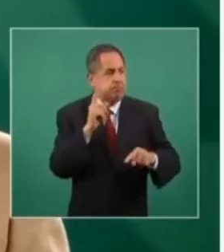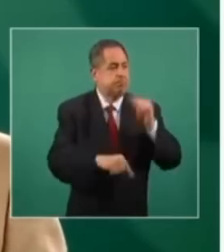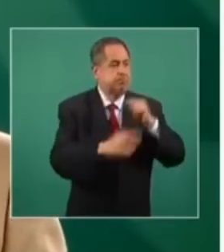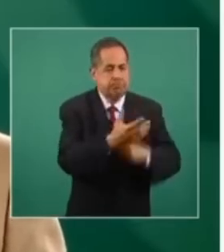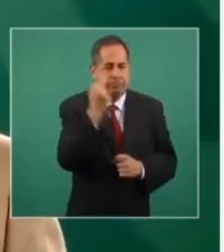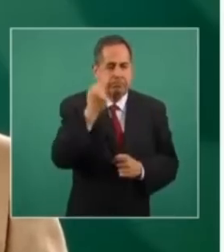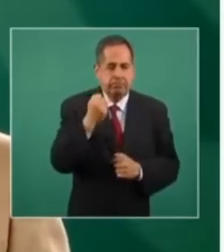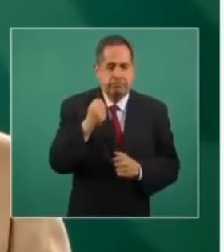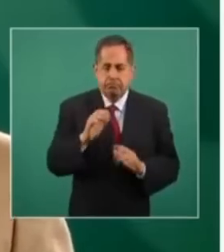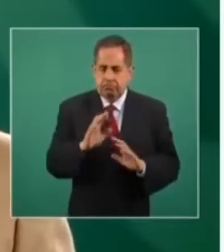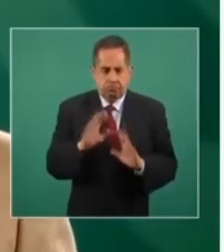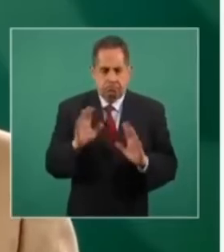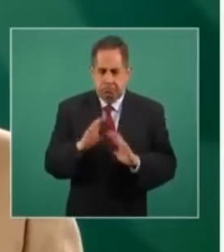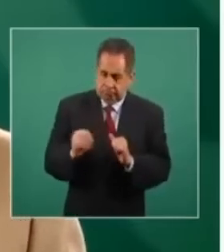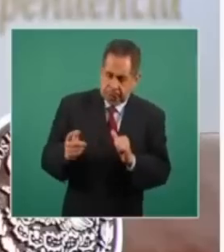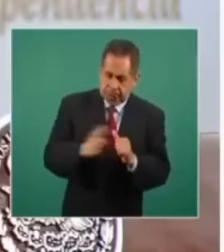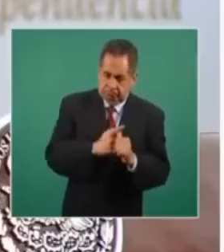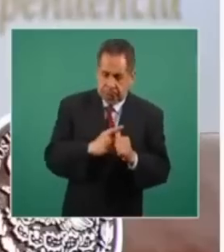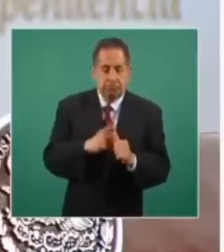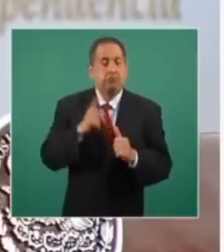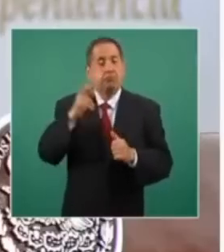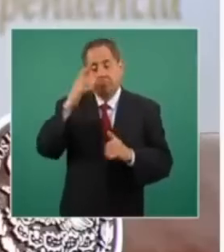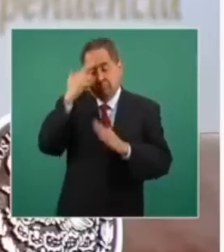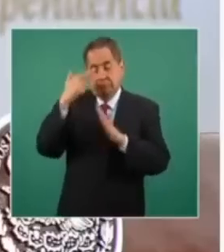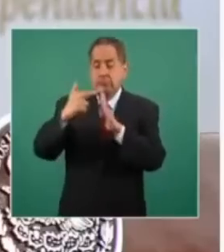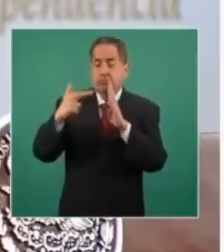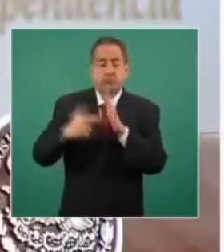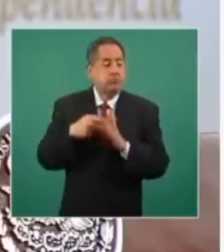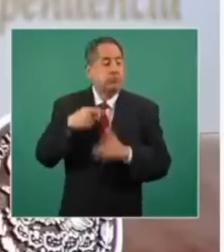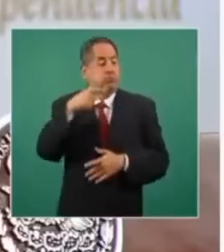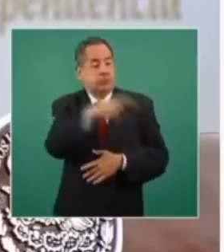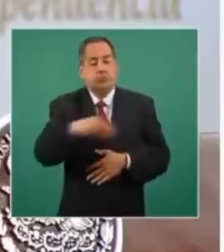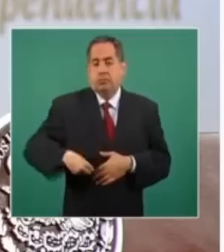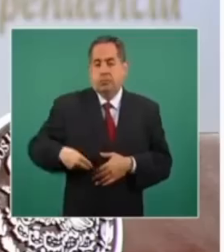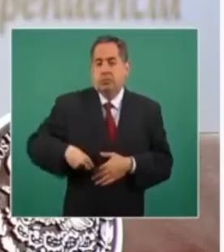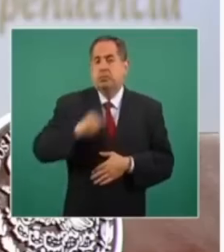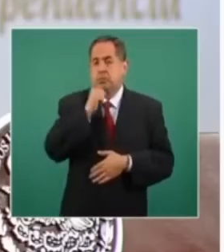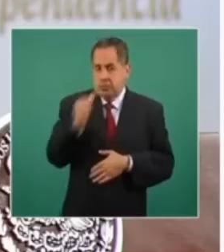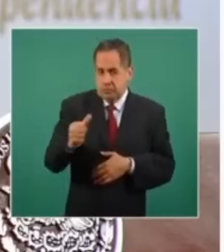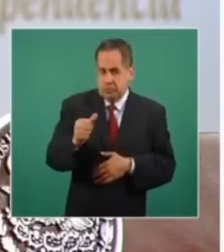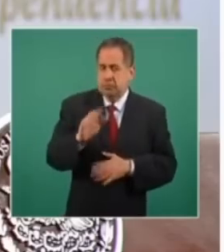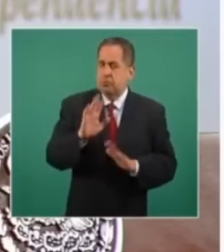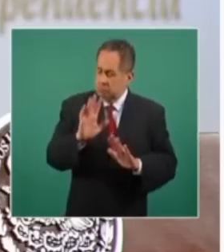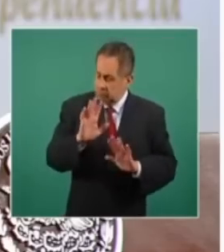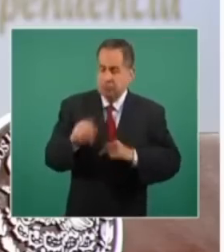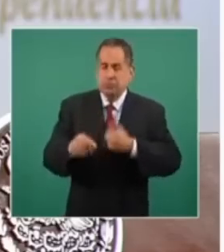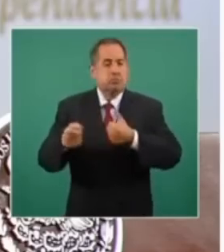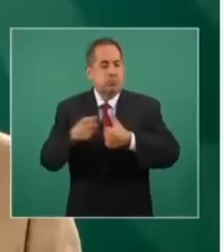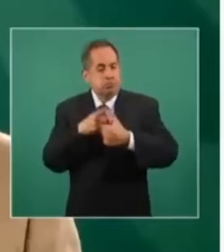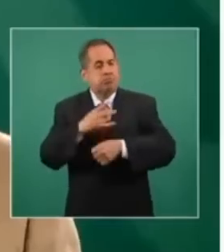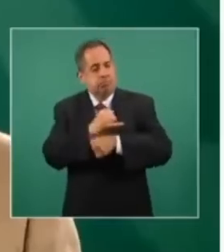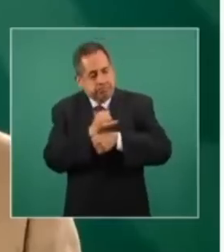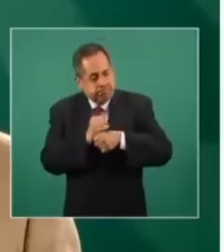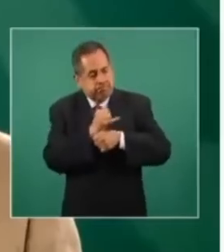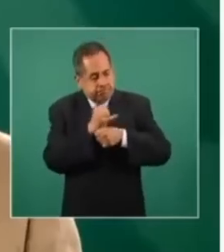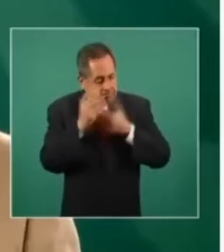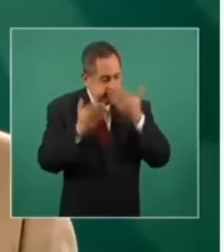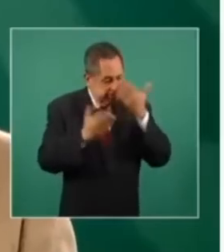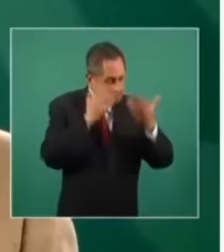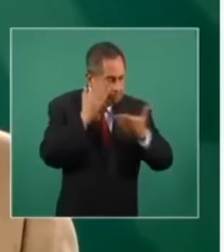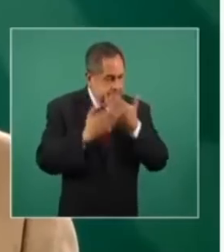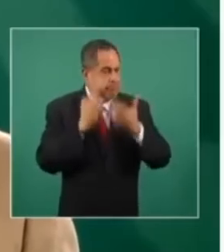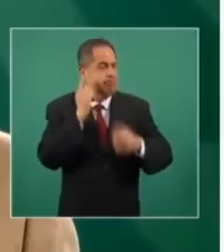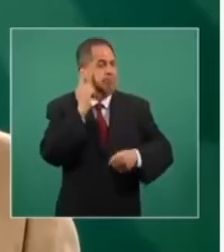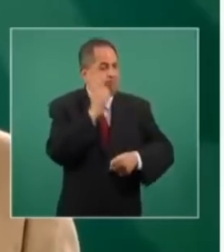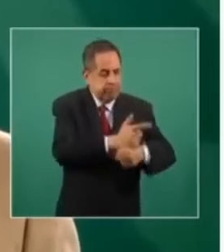el principio primero de presunción de inocencia, de debido proceso, y sobre todo la investigación que pueda haber sobre estos